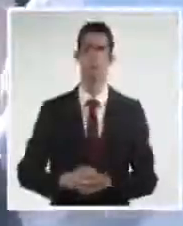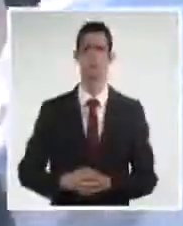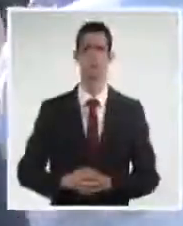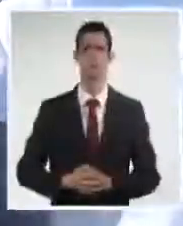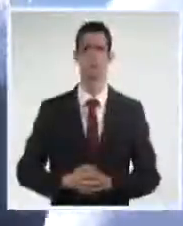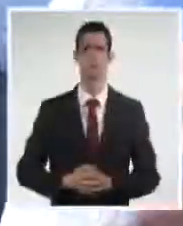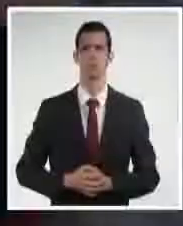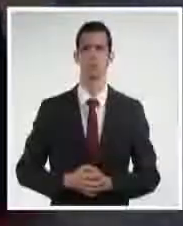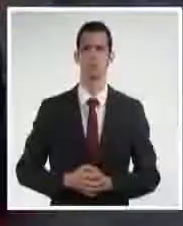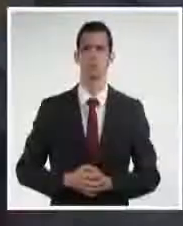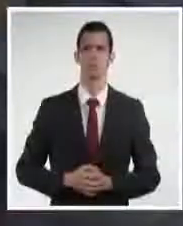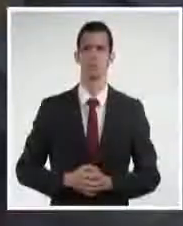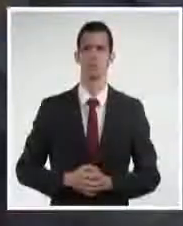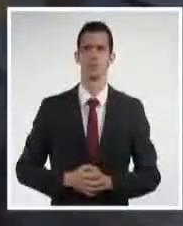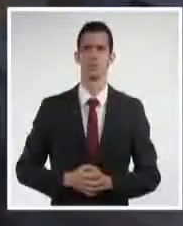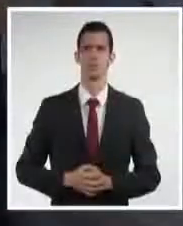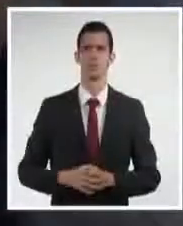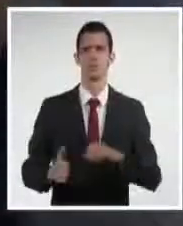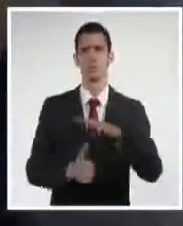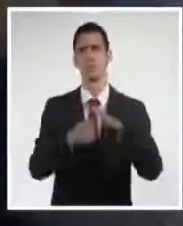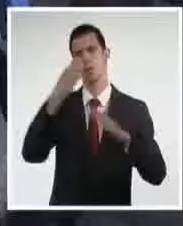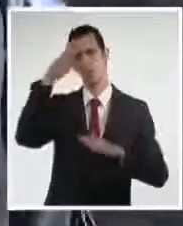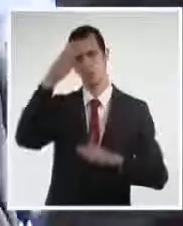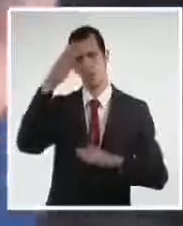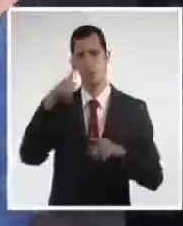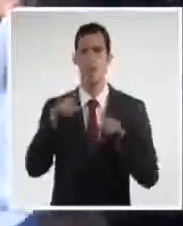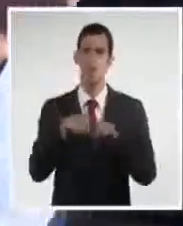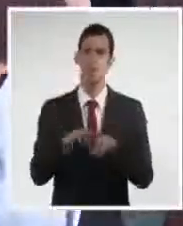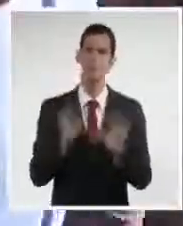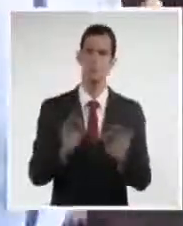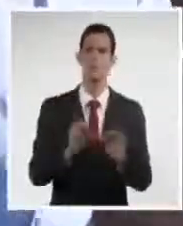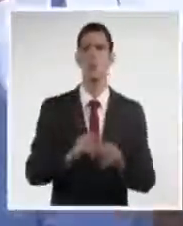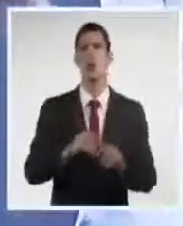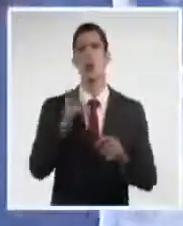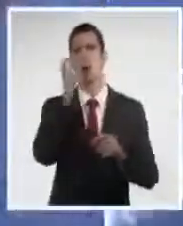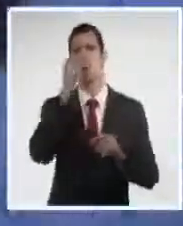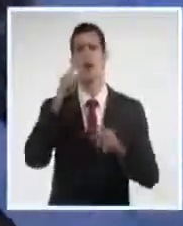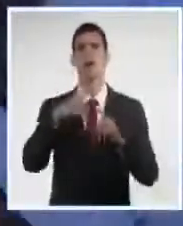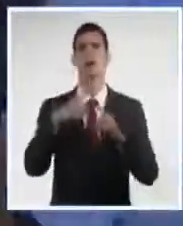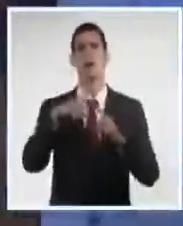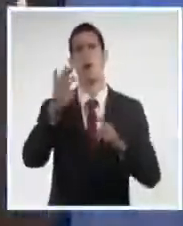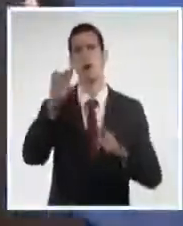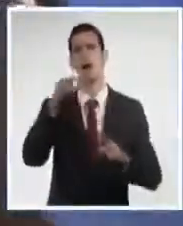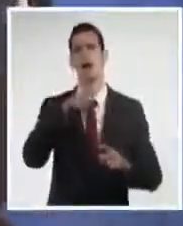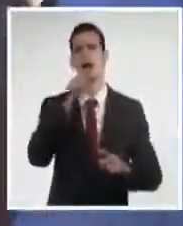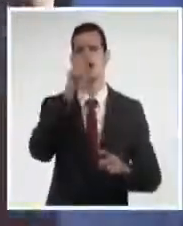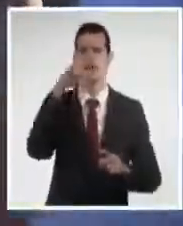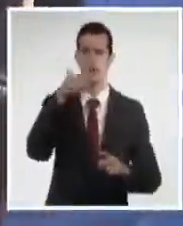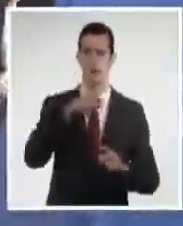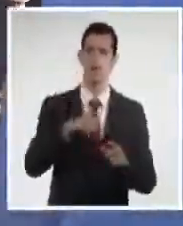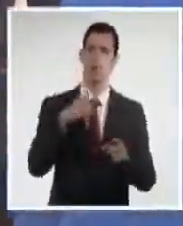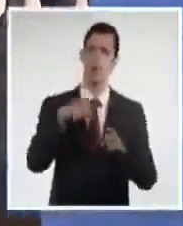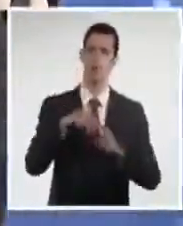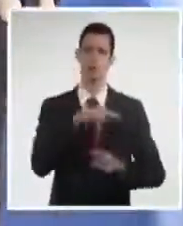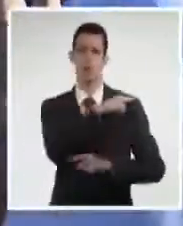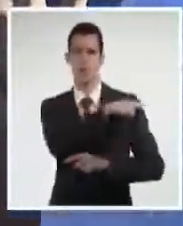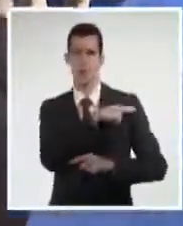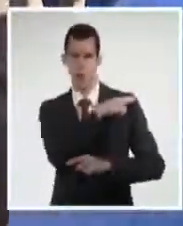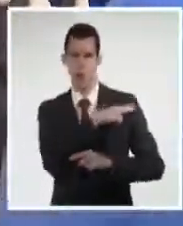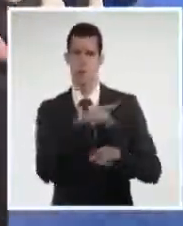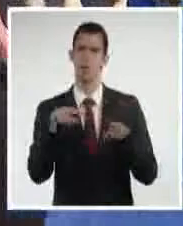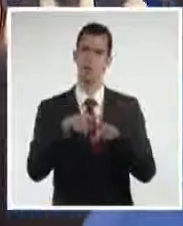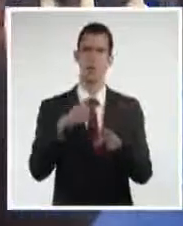miembros del Buró Político, Roberto Morales Ojeda, secretario de Organización y Política de Cuadros del Comité Central, y Gladys Martínez